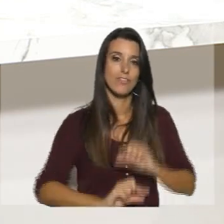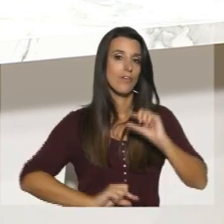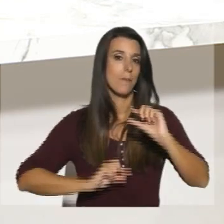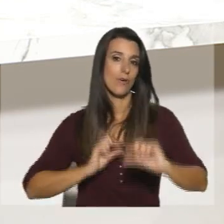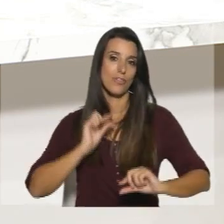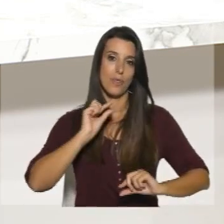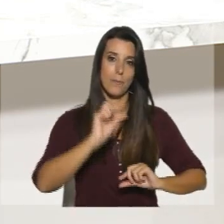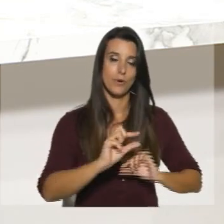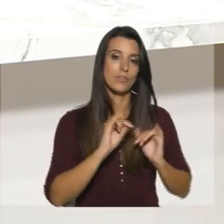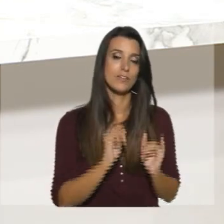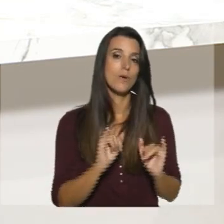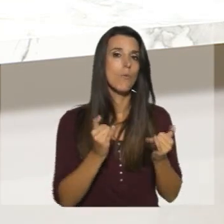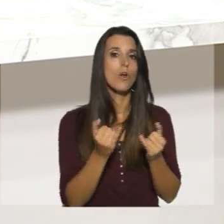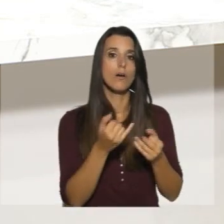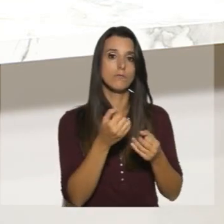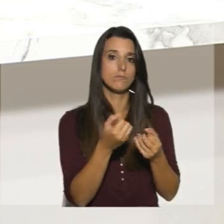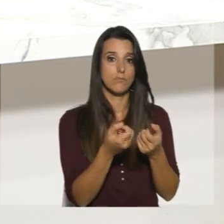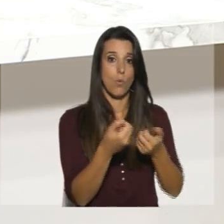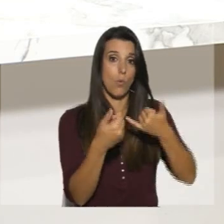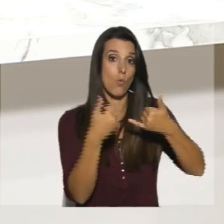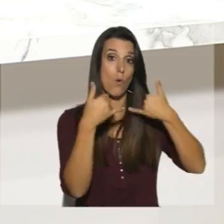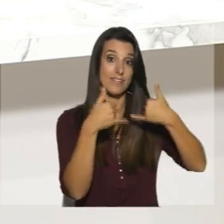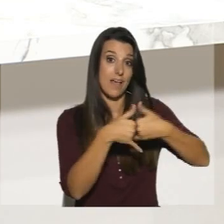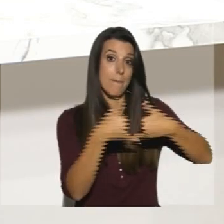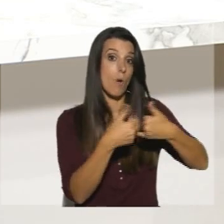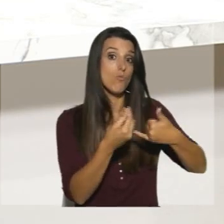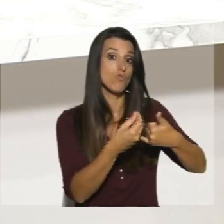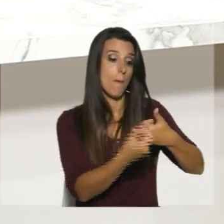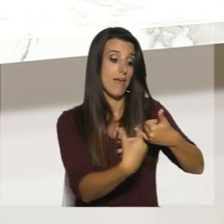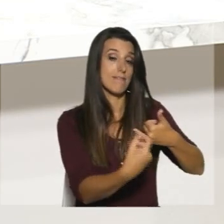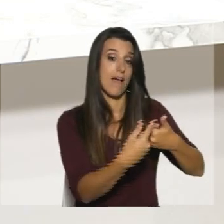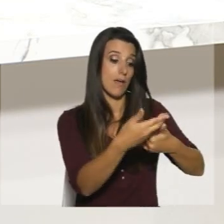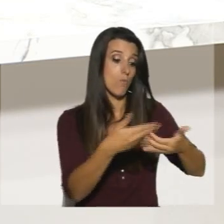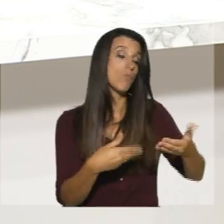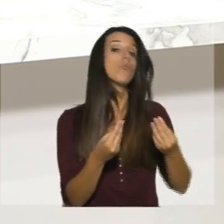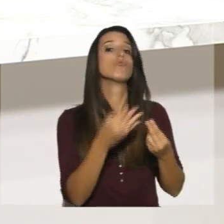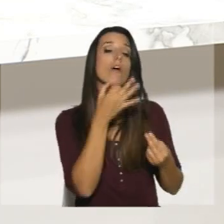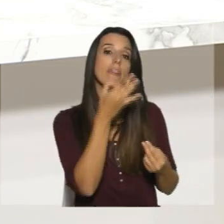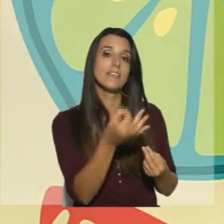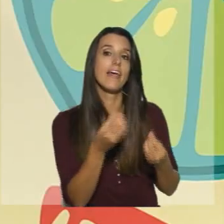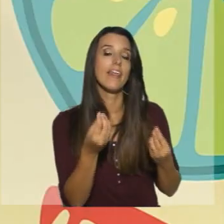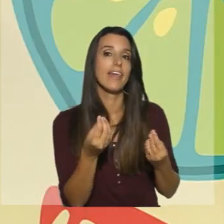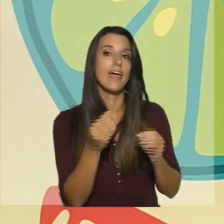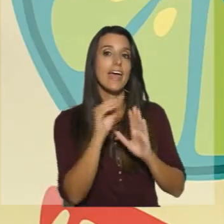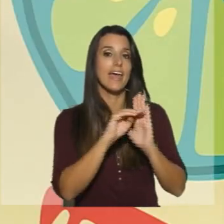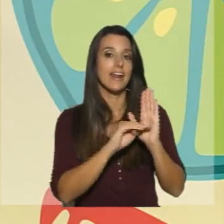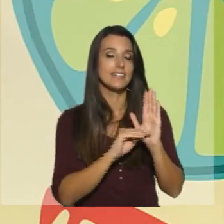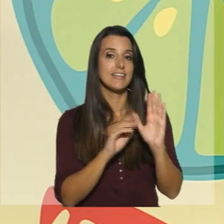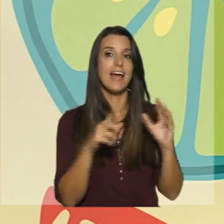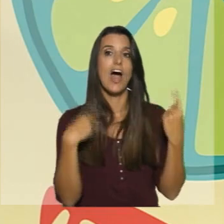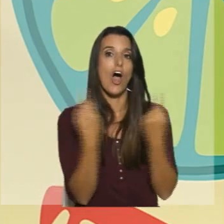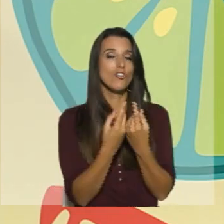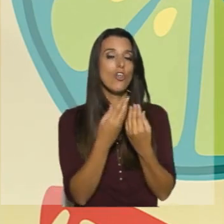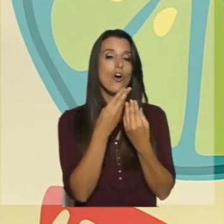De a poquito. Bueno, siguen llegando mensajes, Paula, te cuento. A ver, contame. Todo un éxito esto que tú decís de qué recetas nos hacen trasladar a